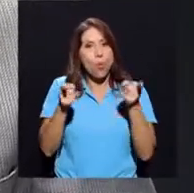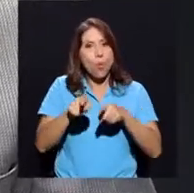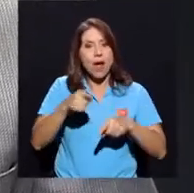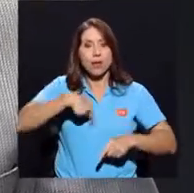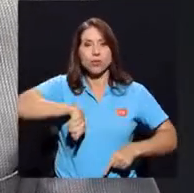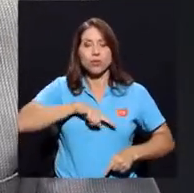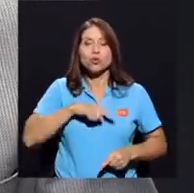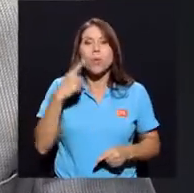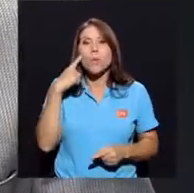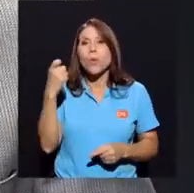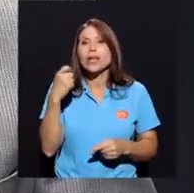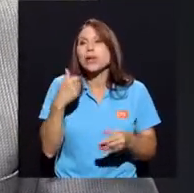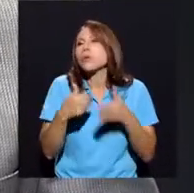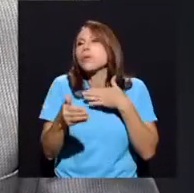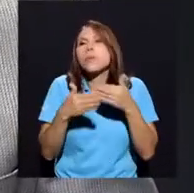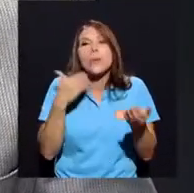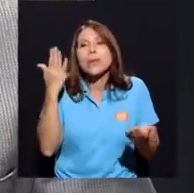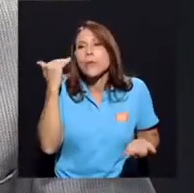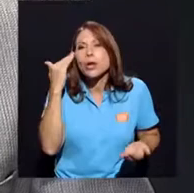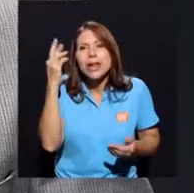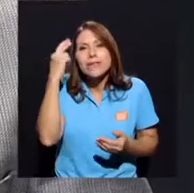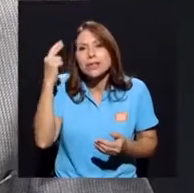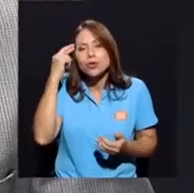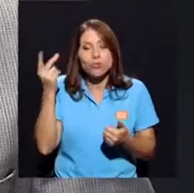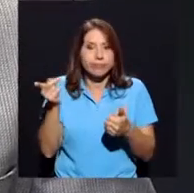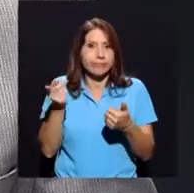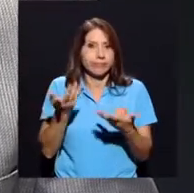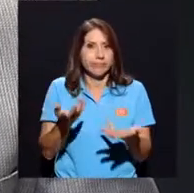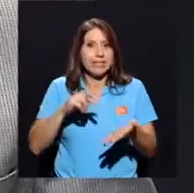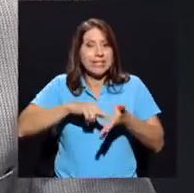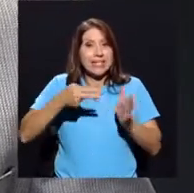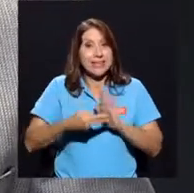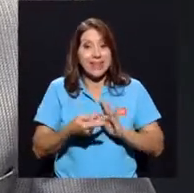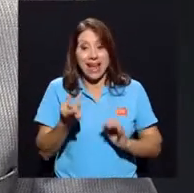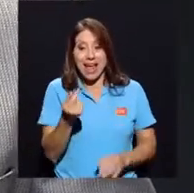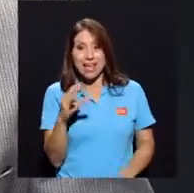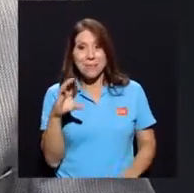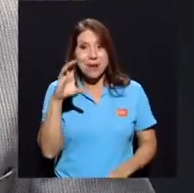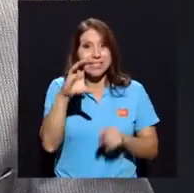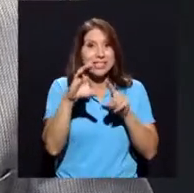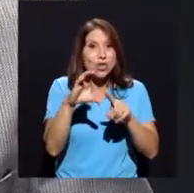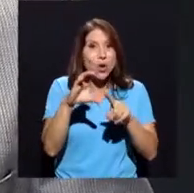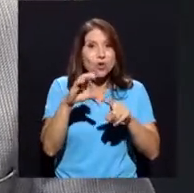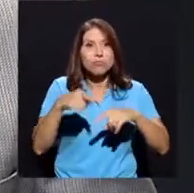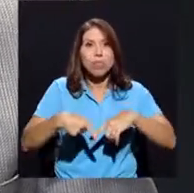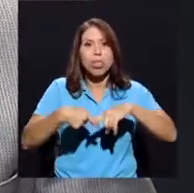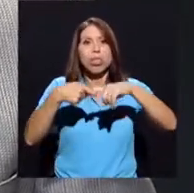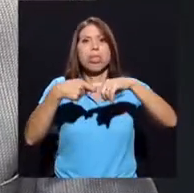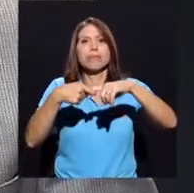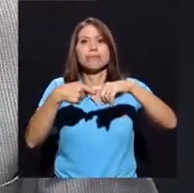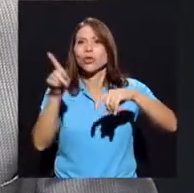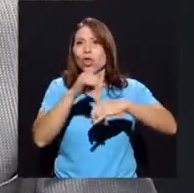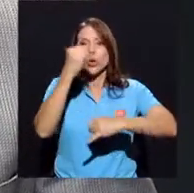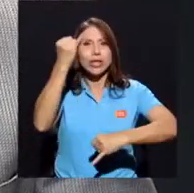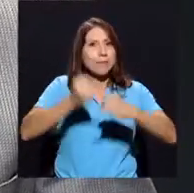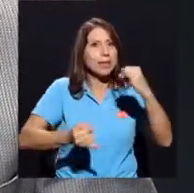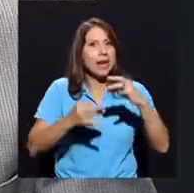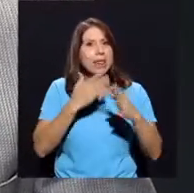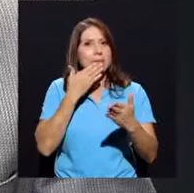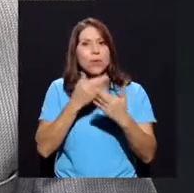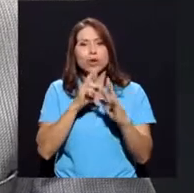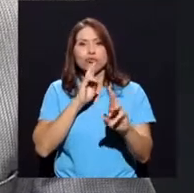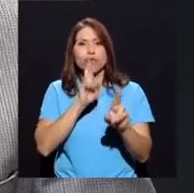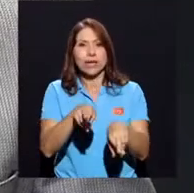razón que sea se interrumpe este la inversión que hemos hecho no termina de fructificar y este estas